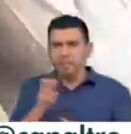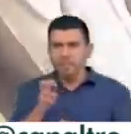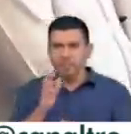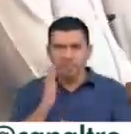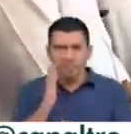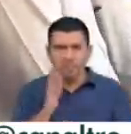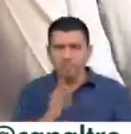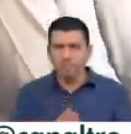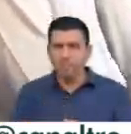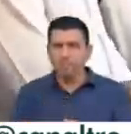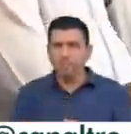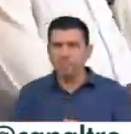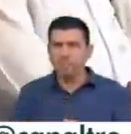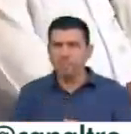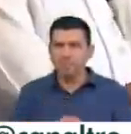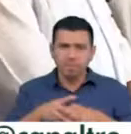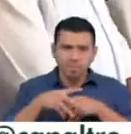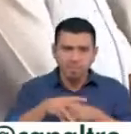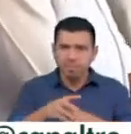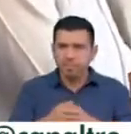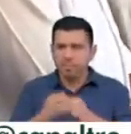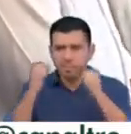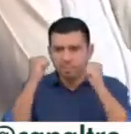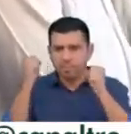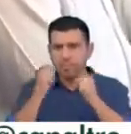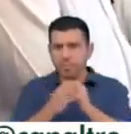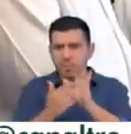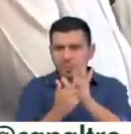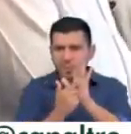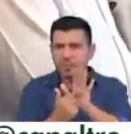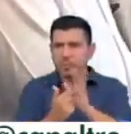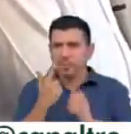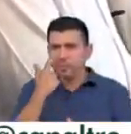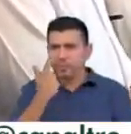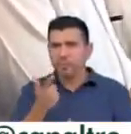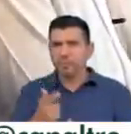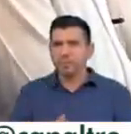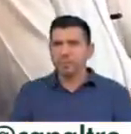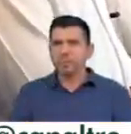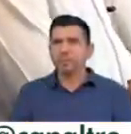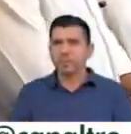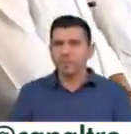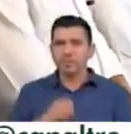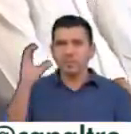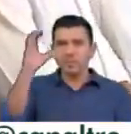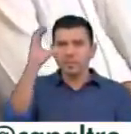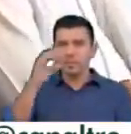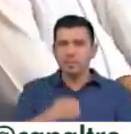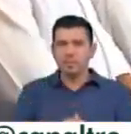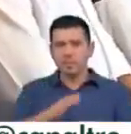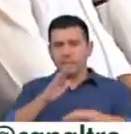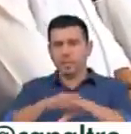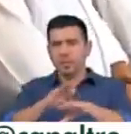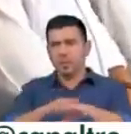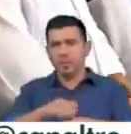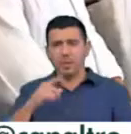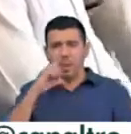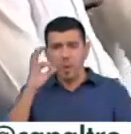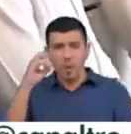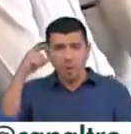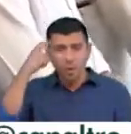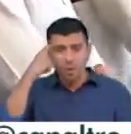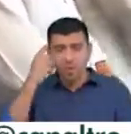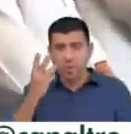para sonido y manifestarse ante el estado colombiano dile que el doctor william